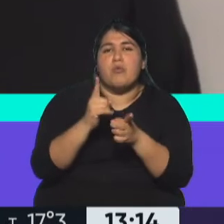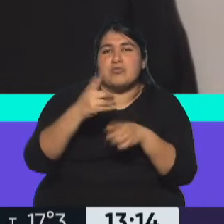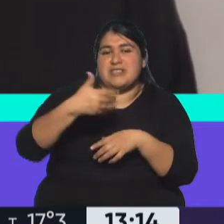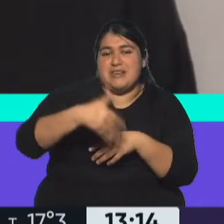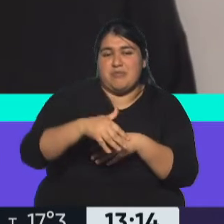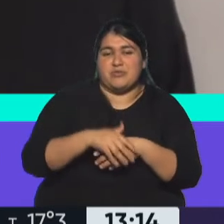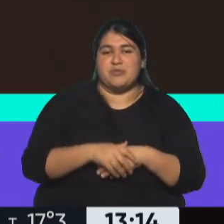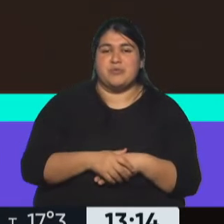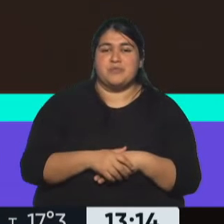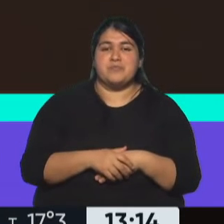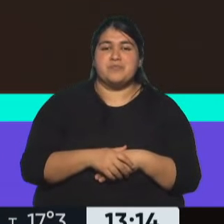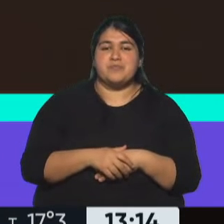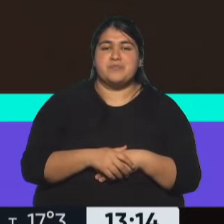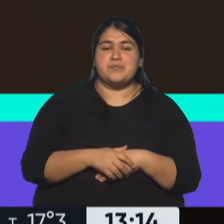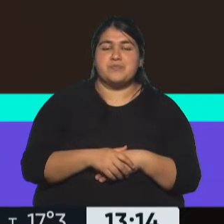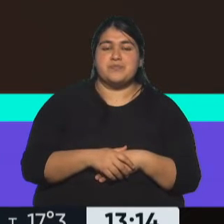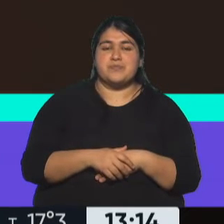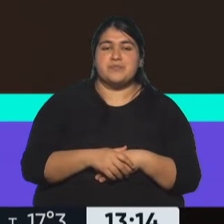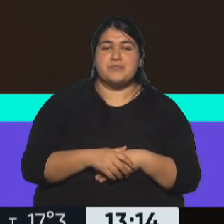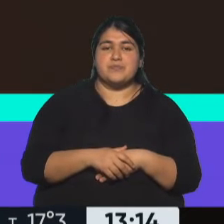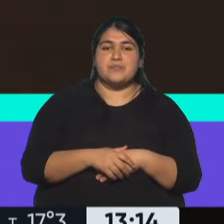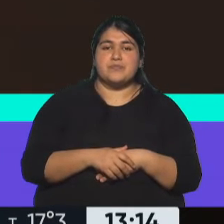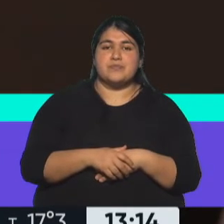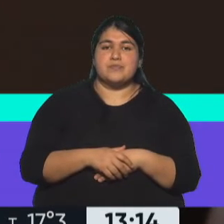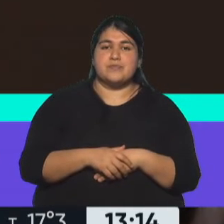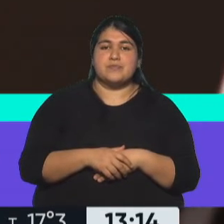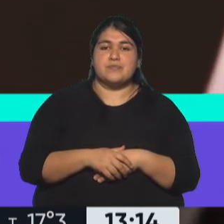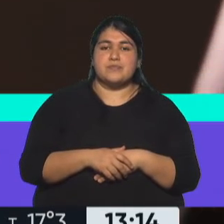10. Voy a decirte,